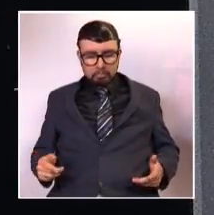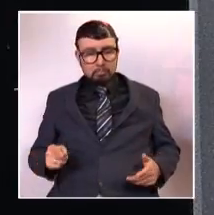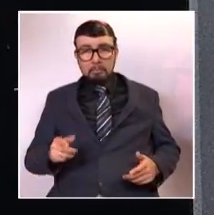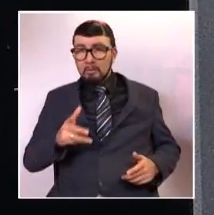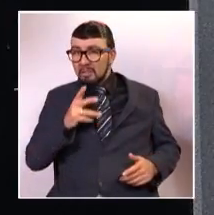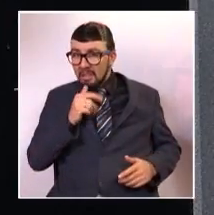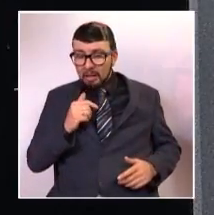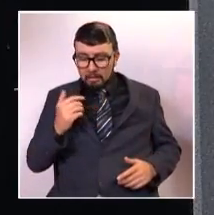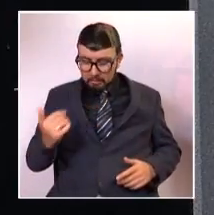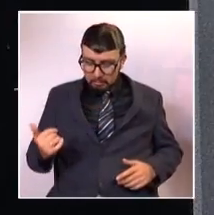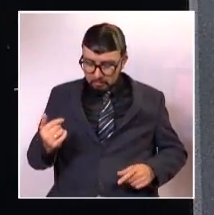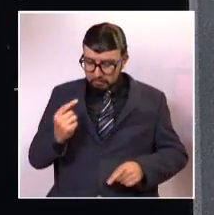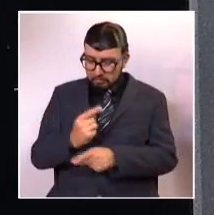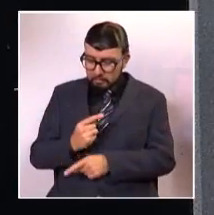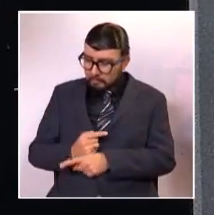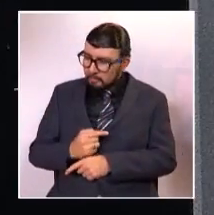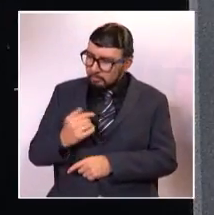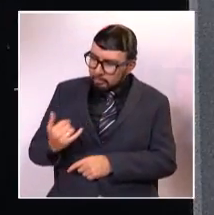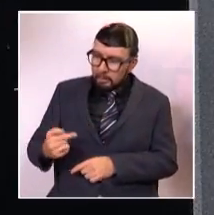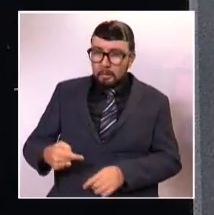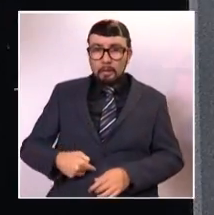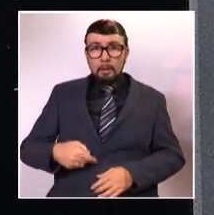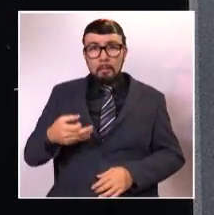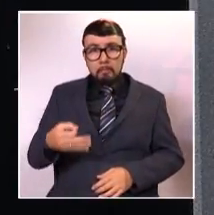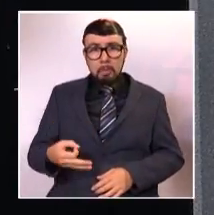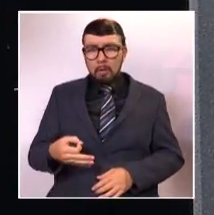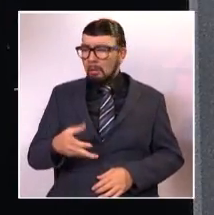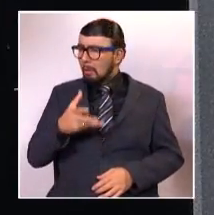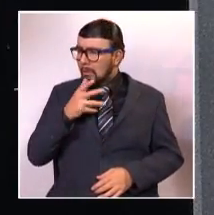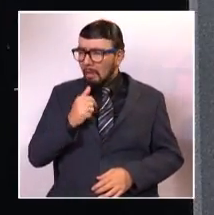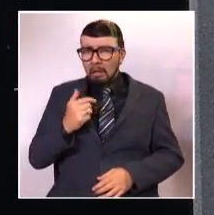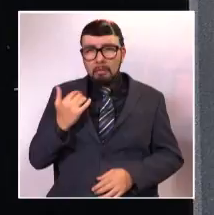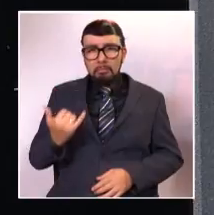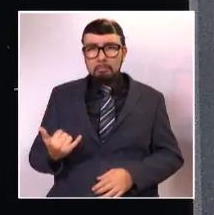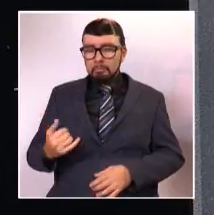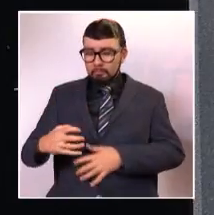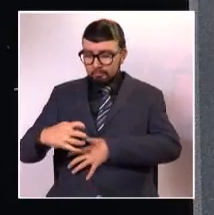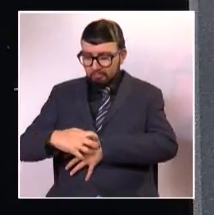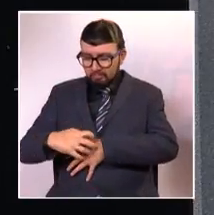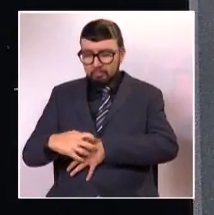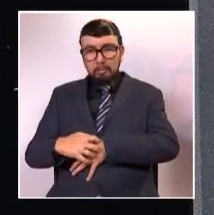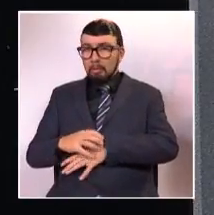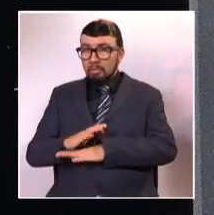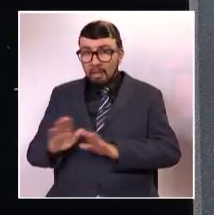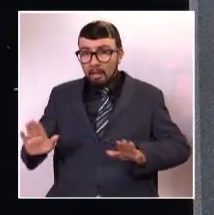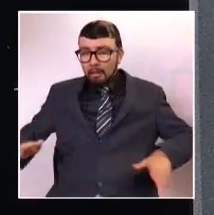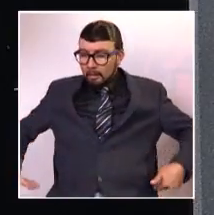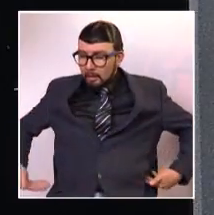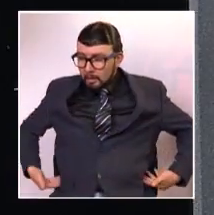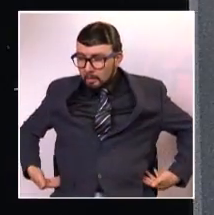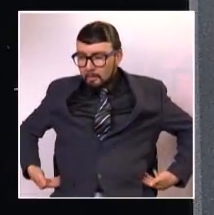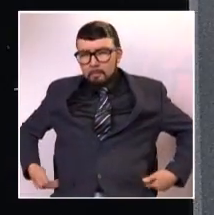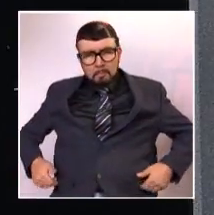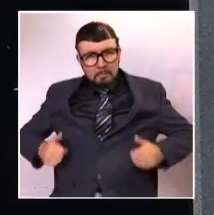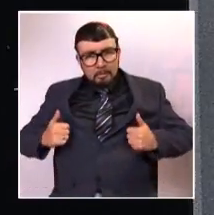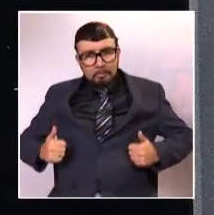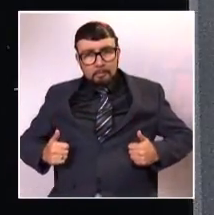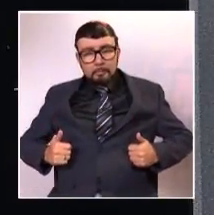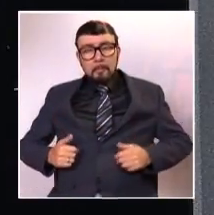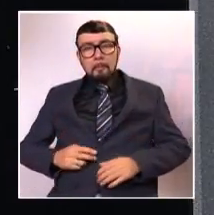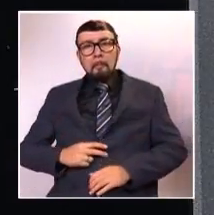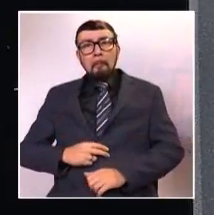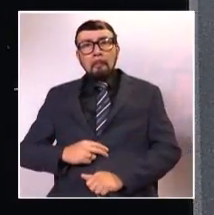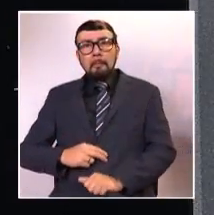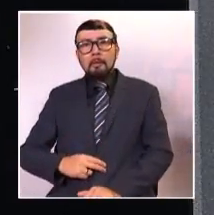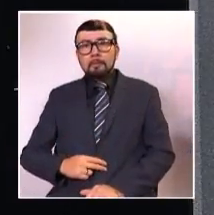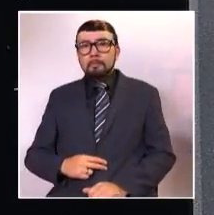cálculos y obviamente pues, que no haya ninguna masa, ningún tumor del riñón, que esté bien formadito, el